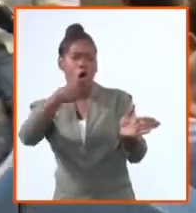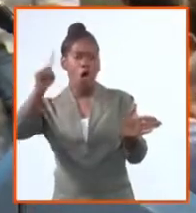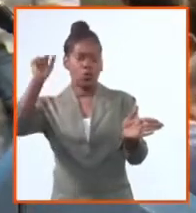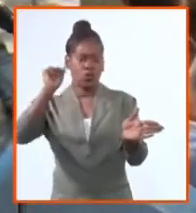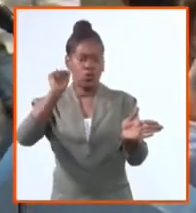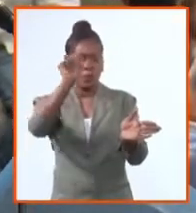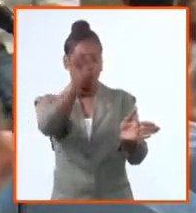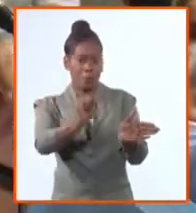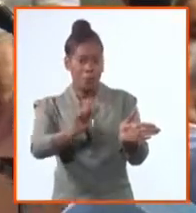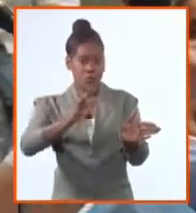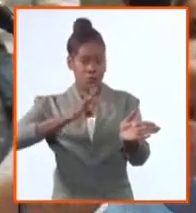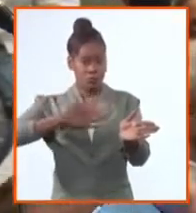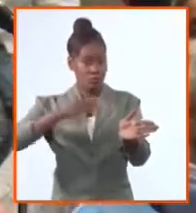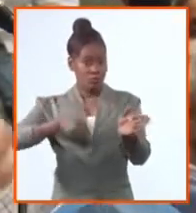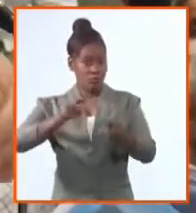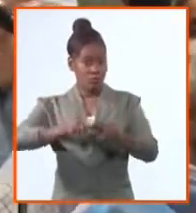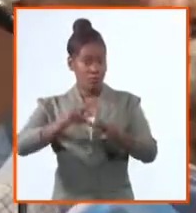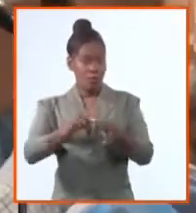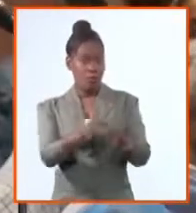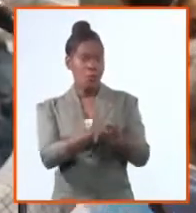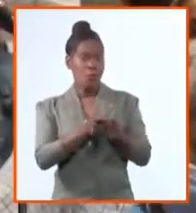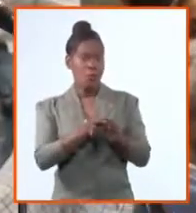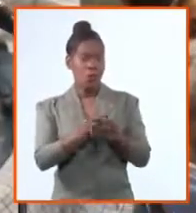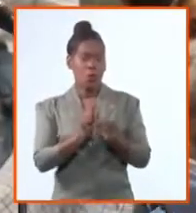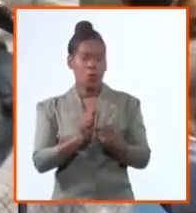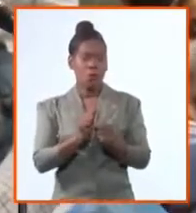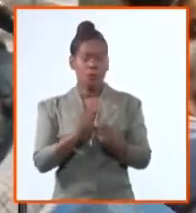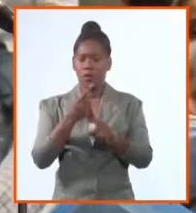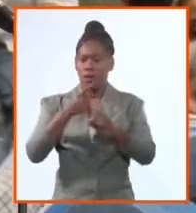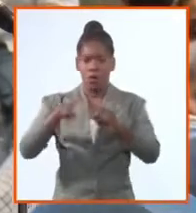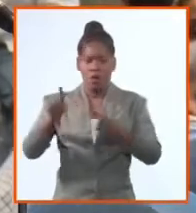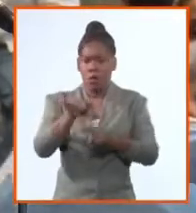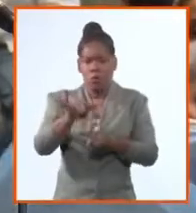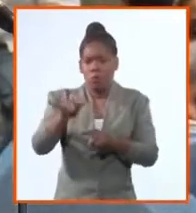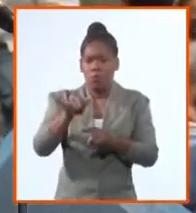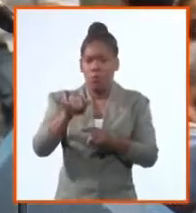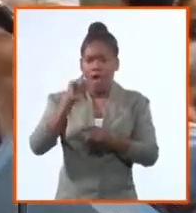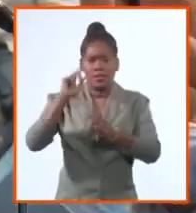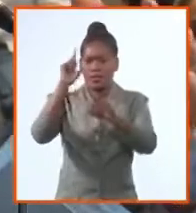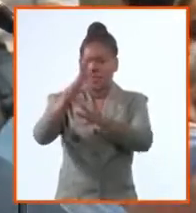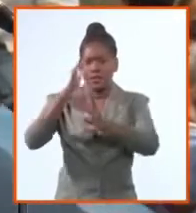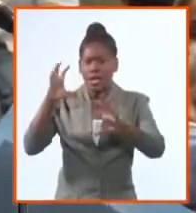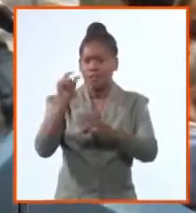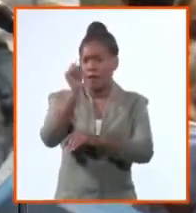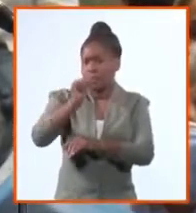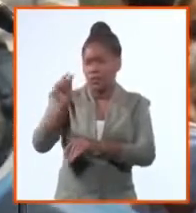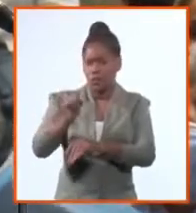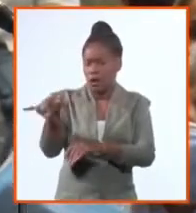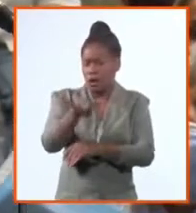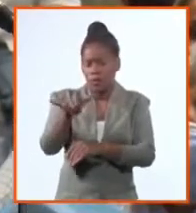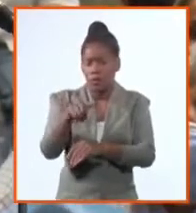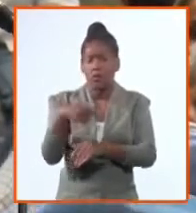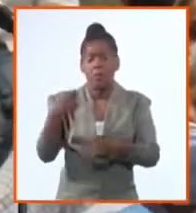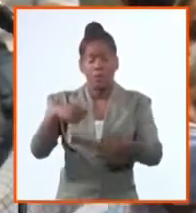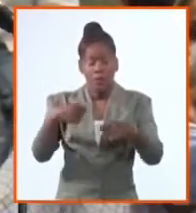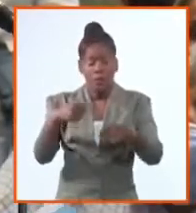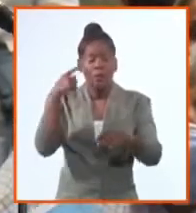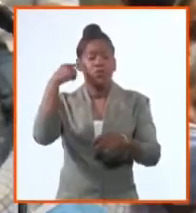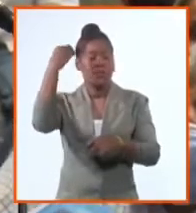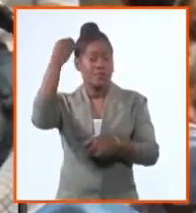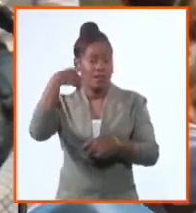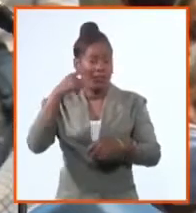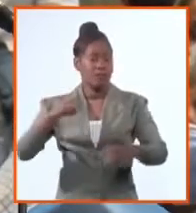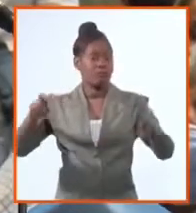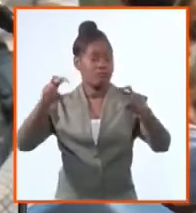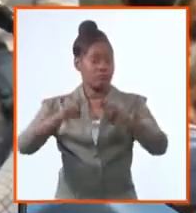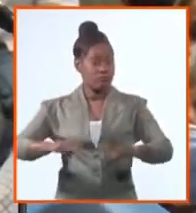Y que tenemos que abordarlas. Y que tenemos que solucionarlas. No las voy a poner ahora aquí a decir cada una, pero se conoce.